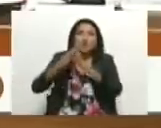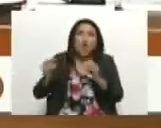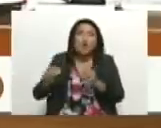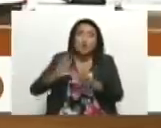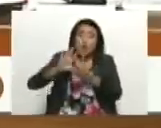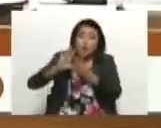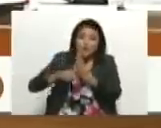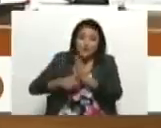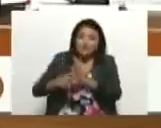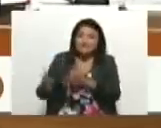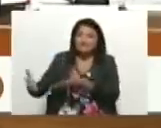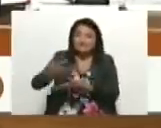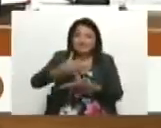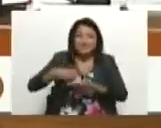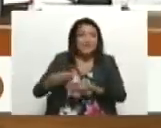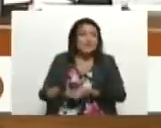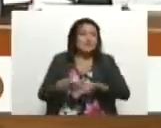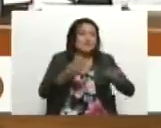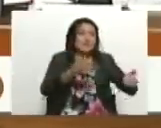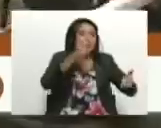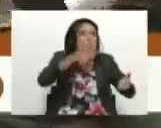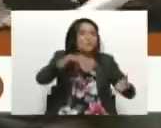tiene que devolvérselo al pueblo de Venezuela.